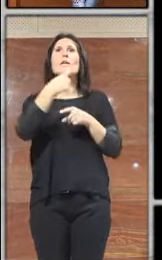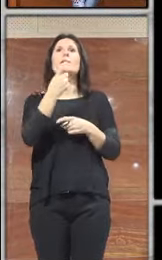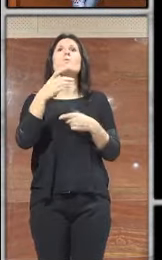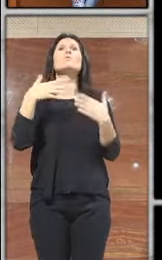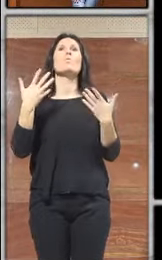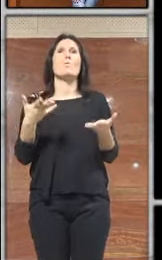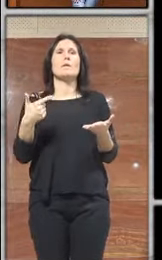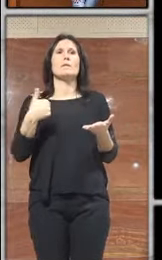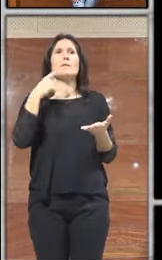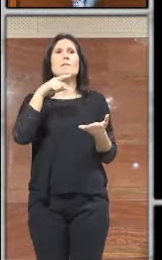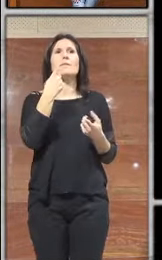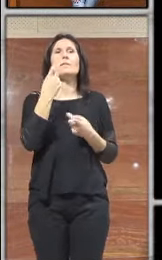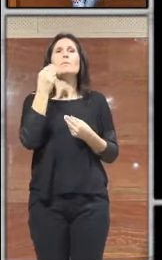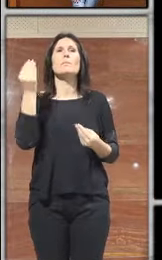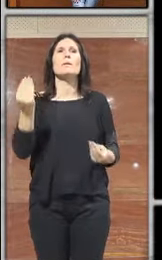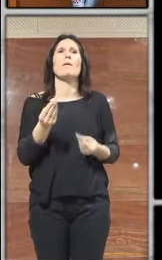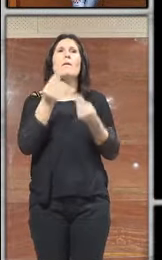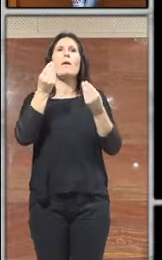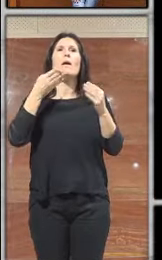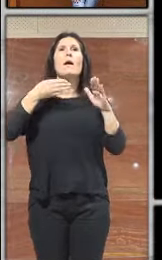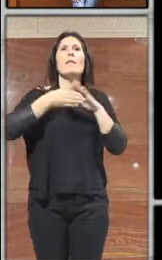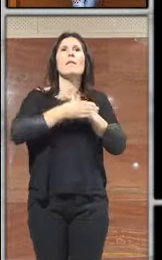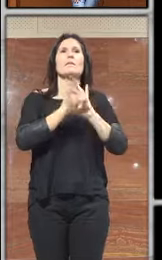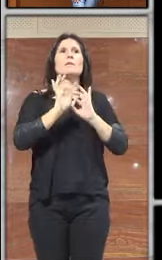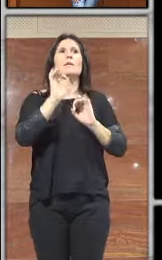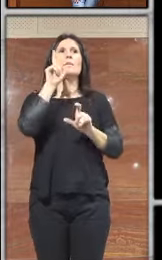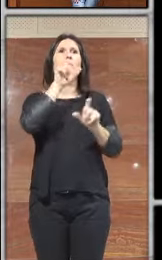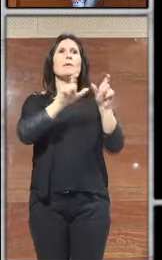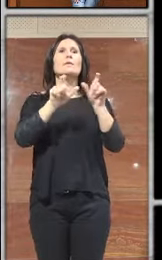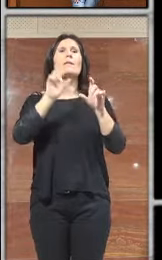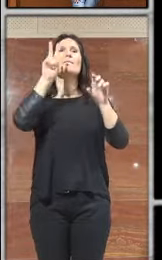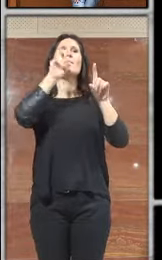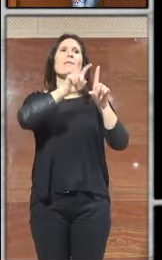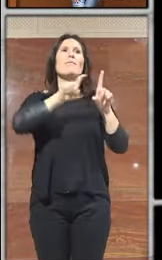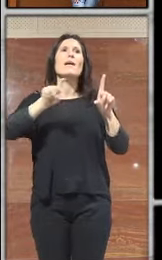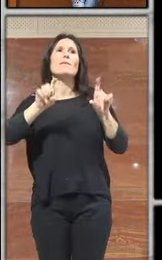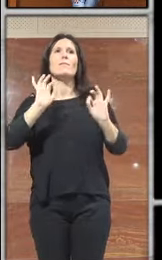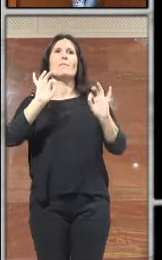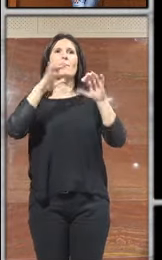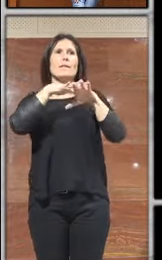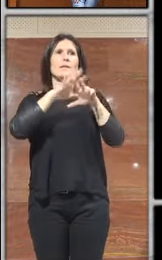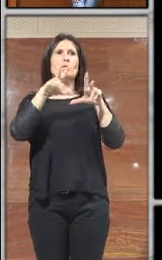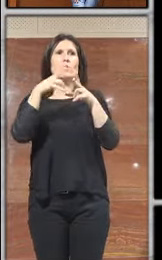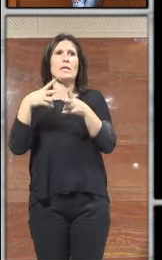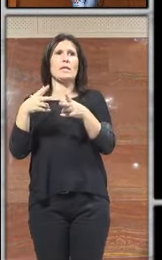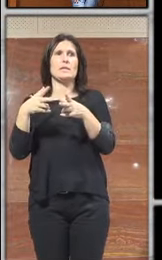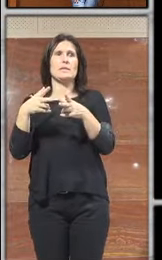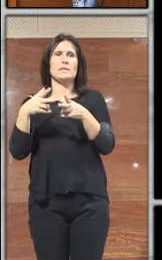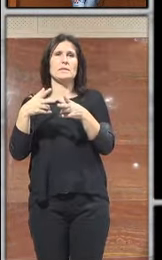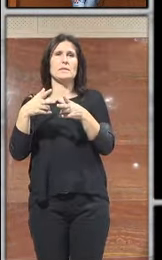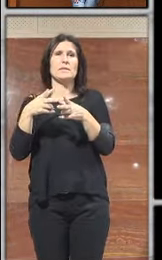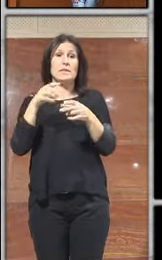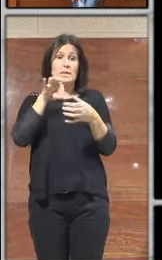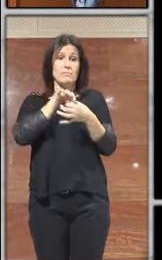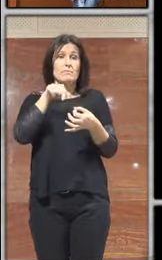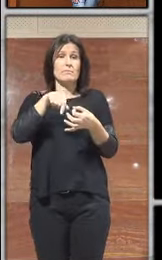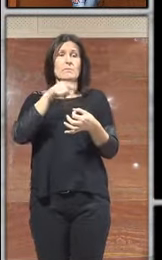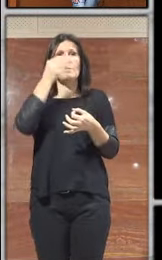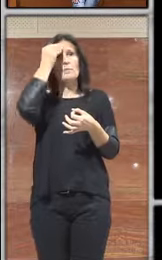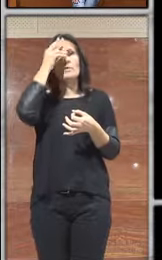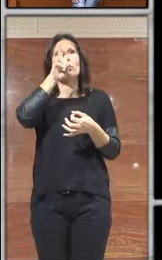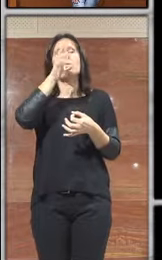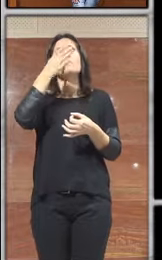mejorar el acceso de las personas de barrido a las redes sociales. Y entonces eso es un tema yo